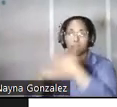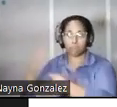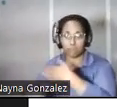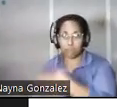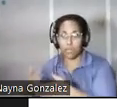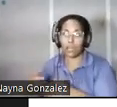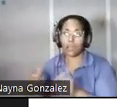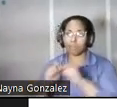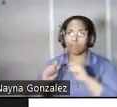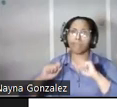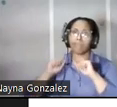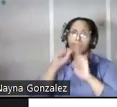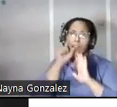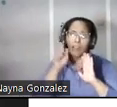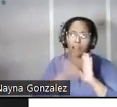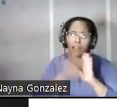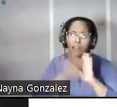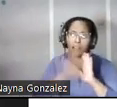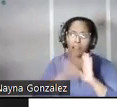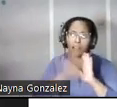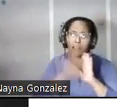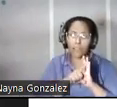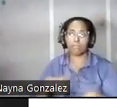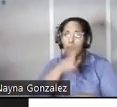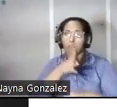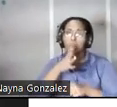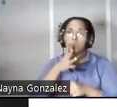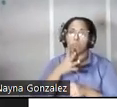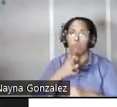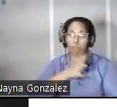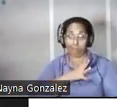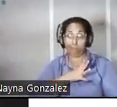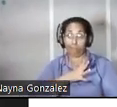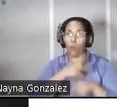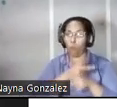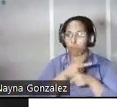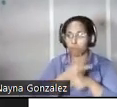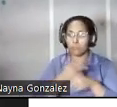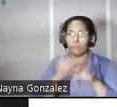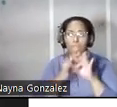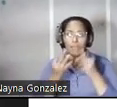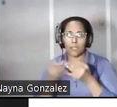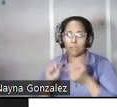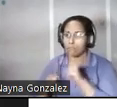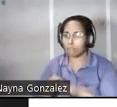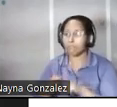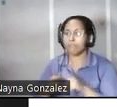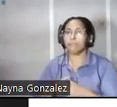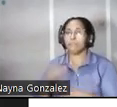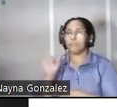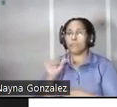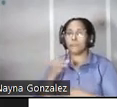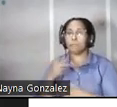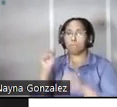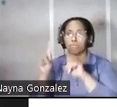reproducido y exaltado esa imagen abnegada de la mujer cuidando a un familiar o a un amigo. Mas cabe cuestionarse